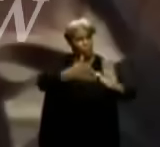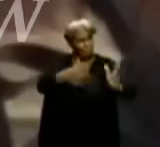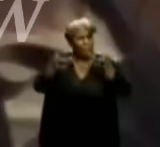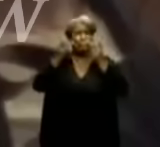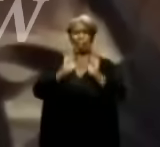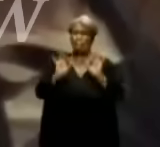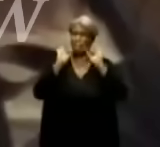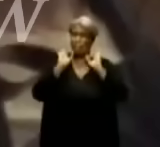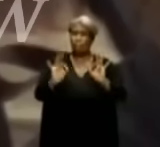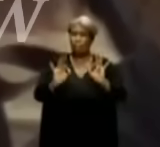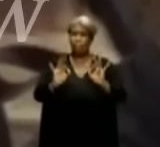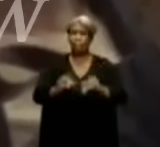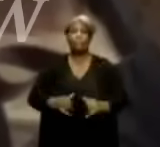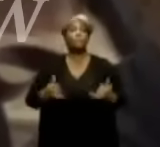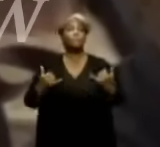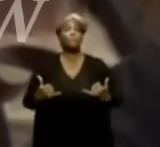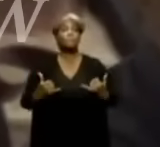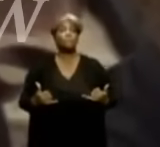estuve